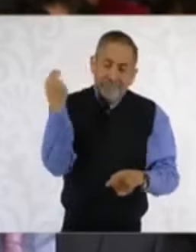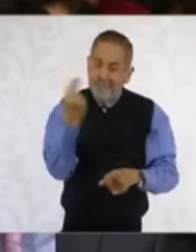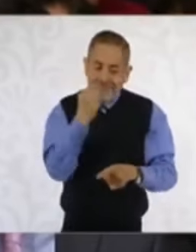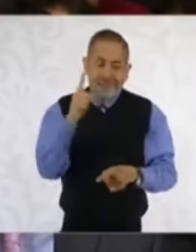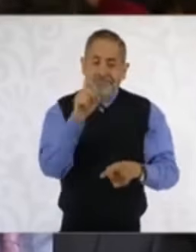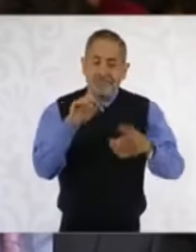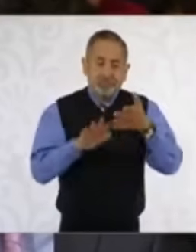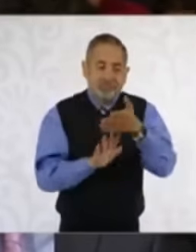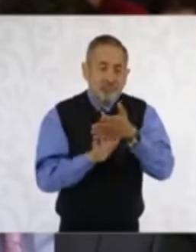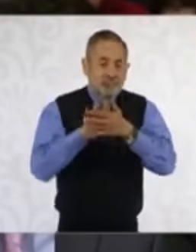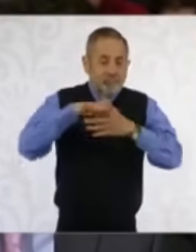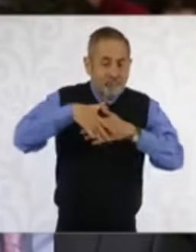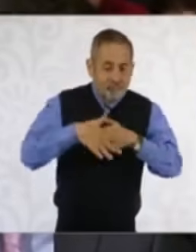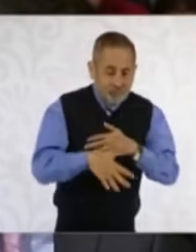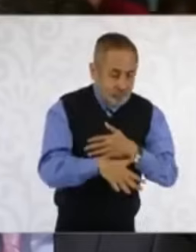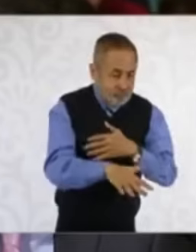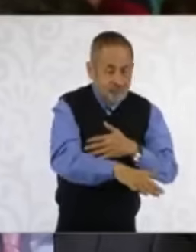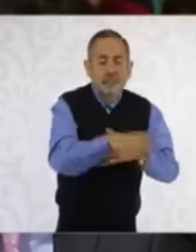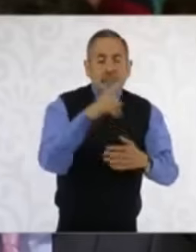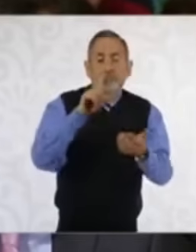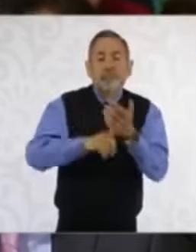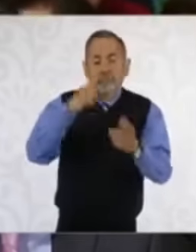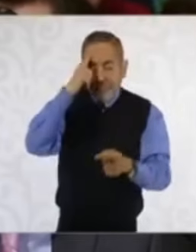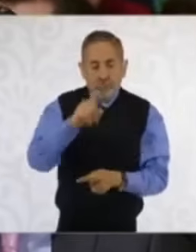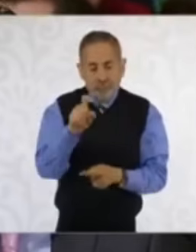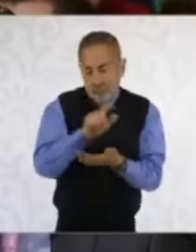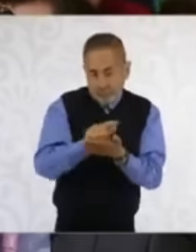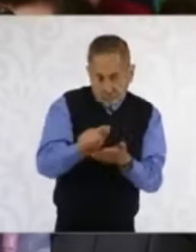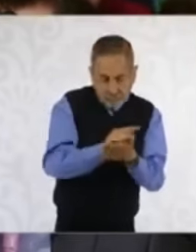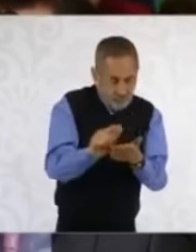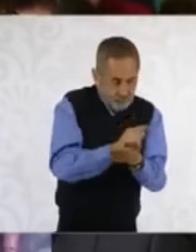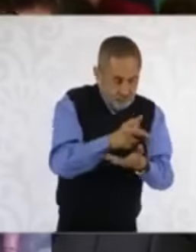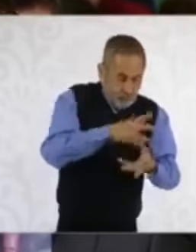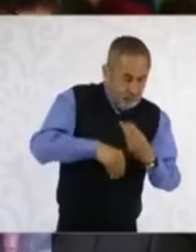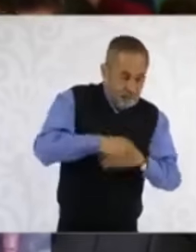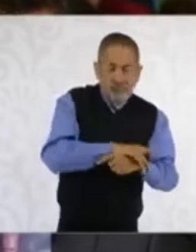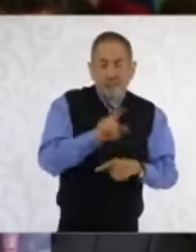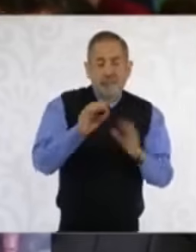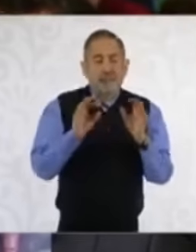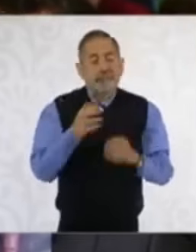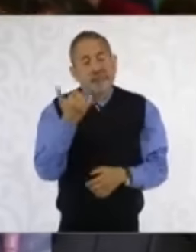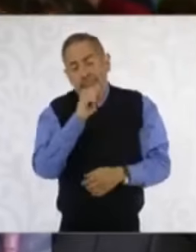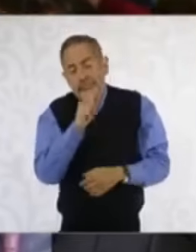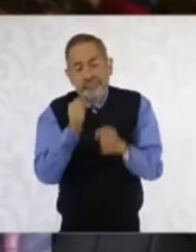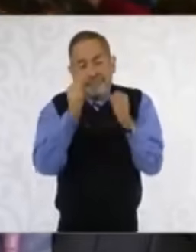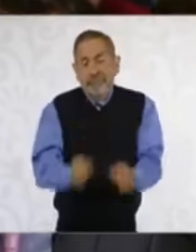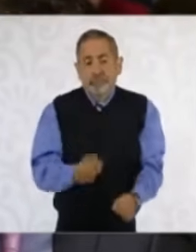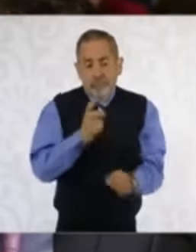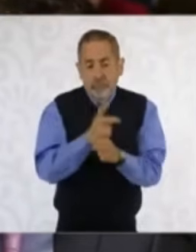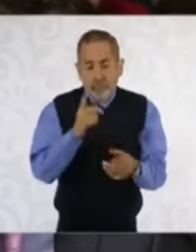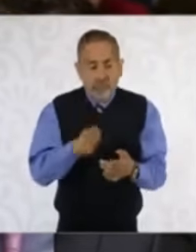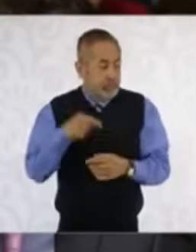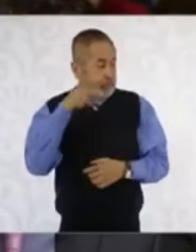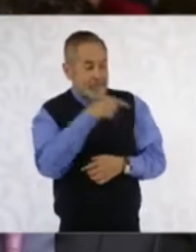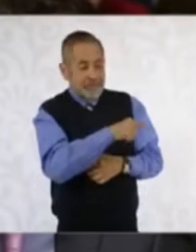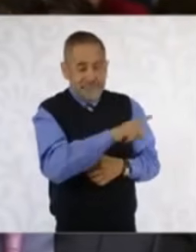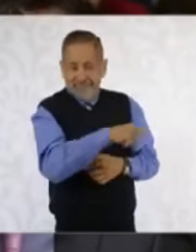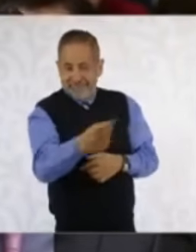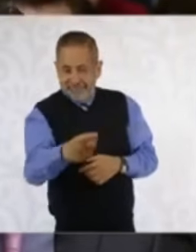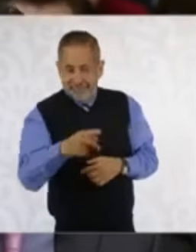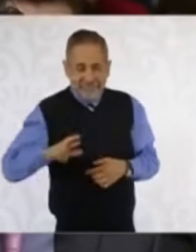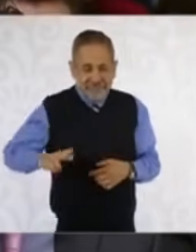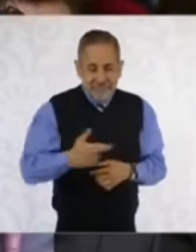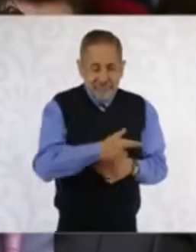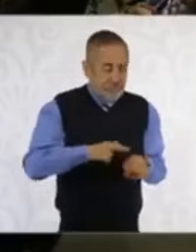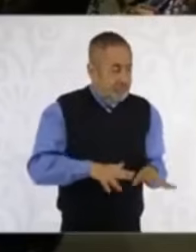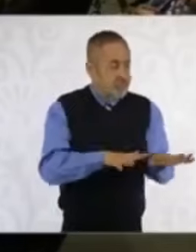los abrazos, y ya, ya se acabó el año. ¡Qué rápido se nos fue! Pero no hay que perder el ánimo. Al contrario, hay